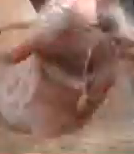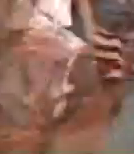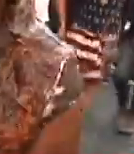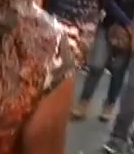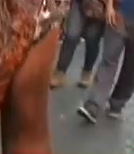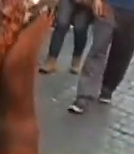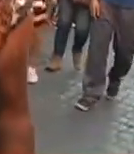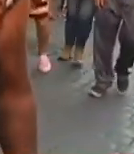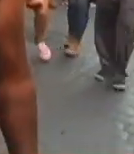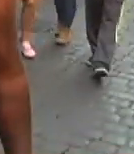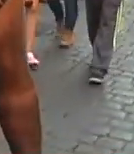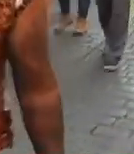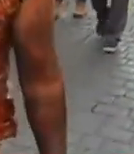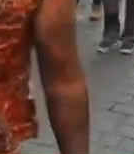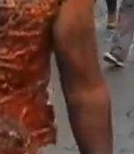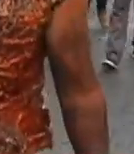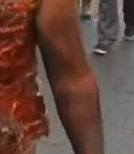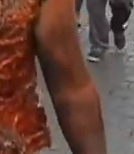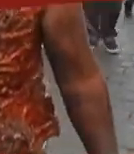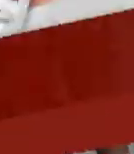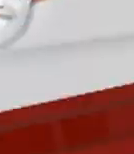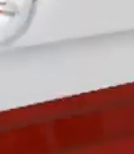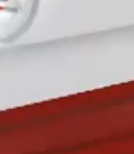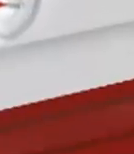sismo del 19 de septiembre.